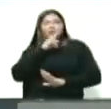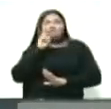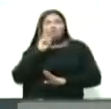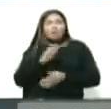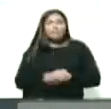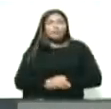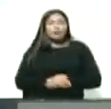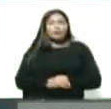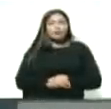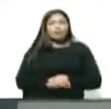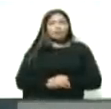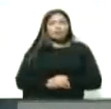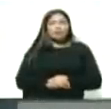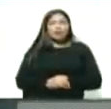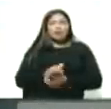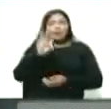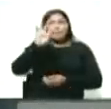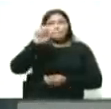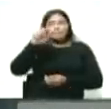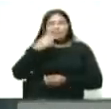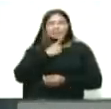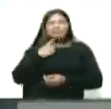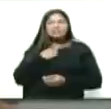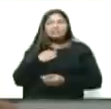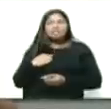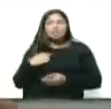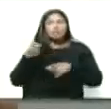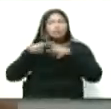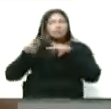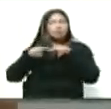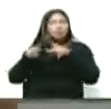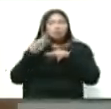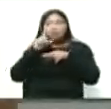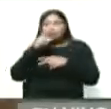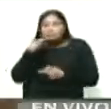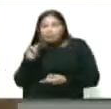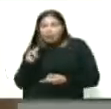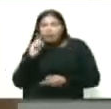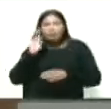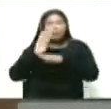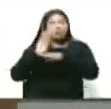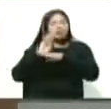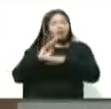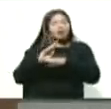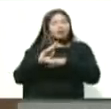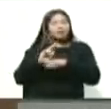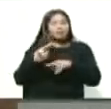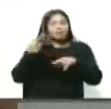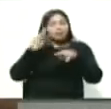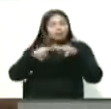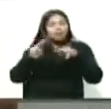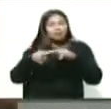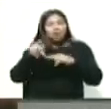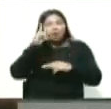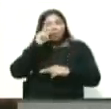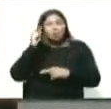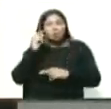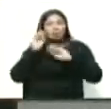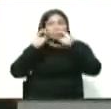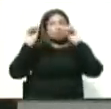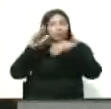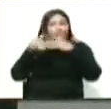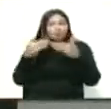Pedofilia es Crimen, tiene como objetivo destinado a proteger a niños, niñas y adolescentes de los